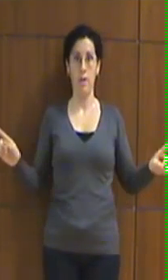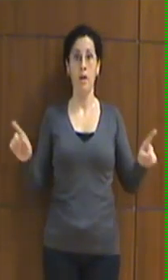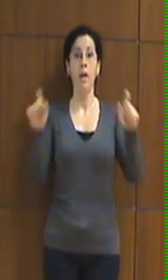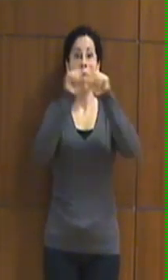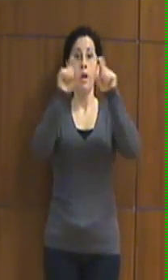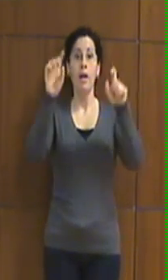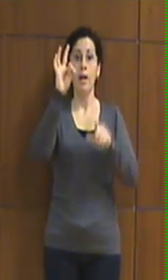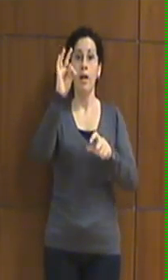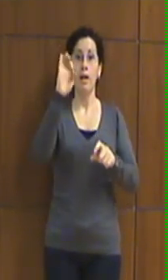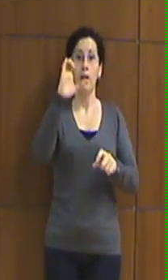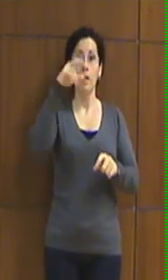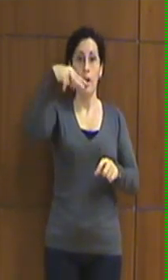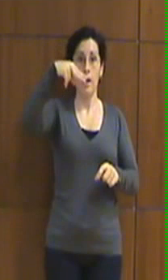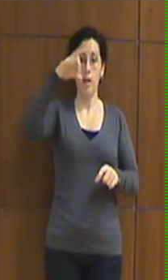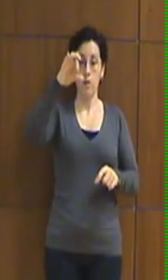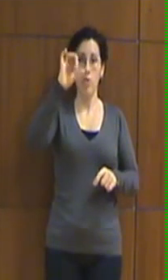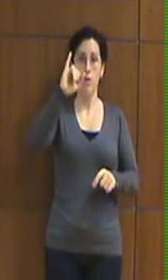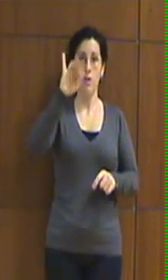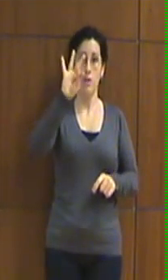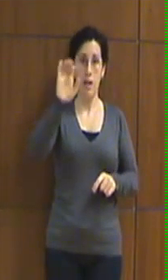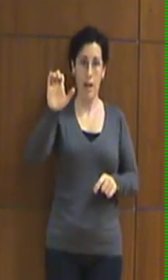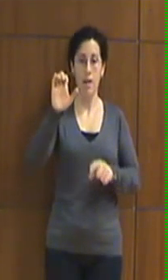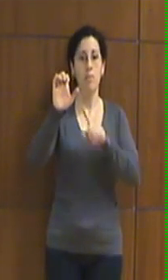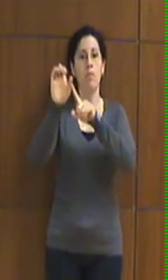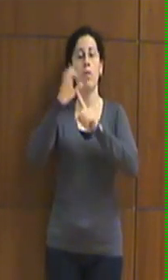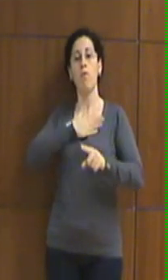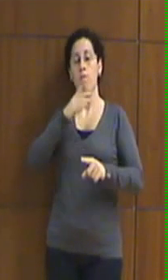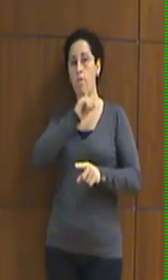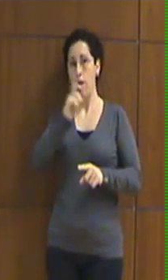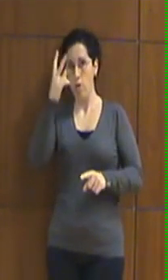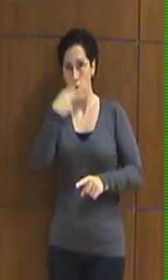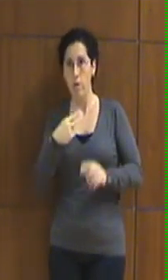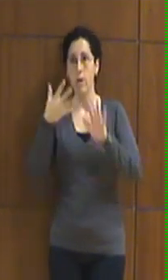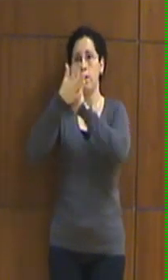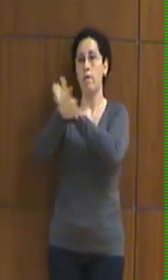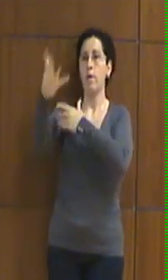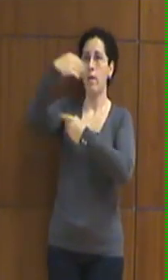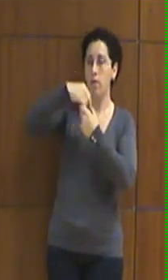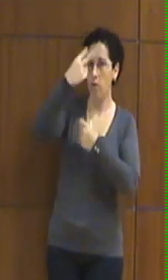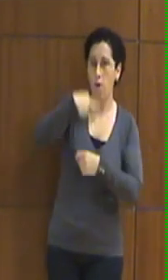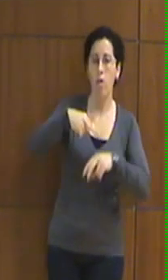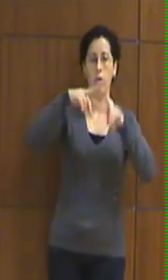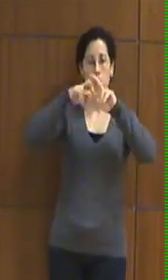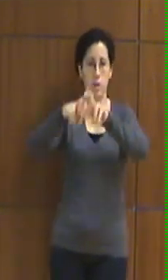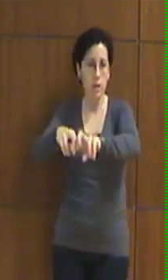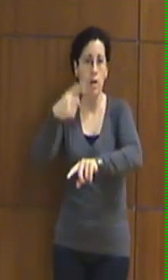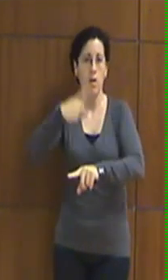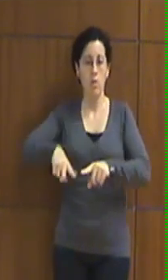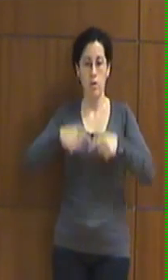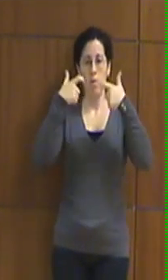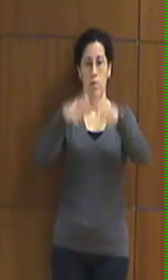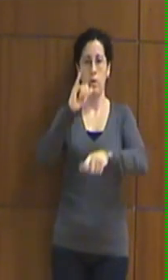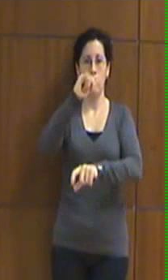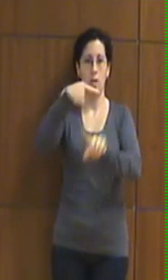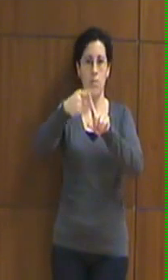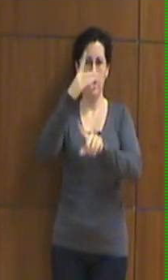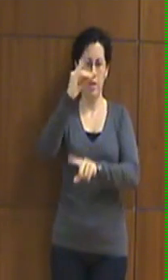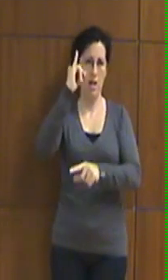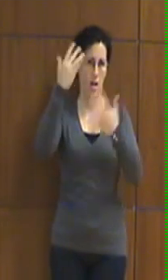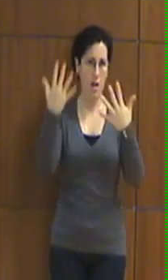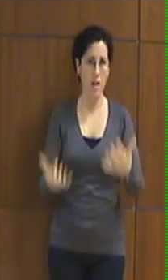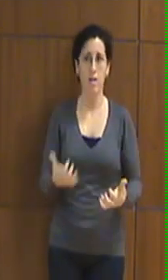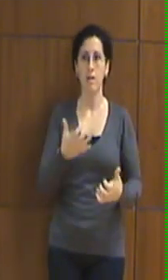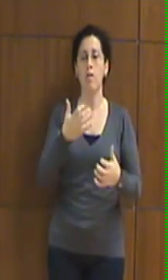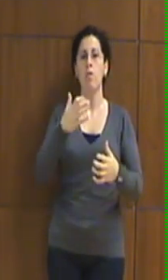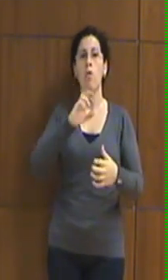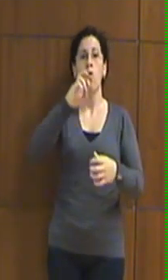Tecnosai es una empresa de Fundación ONCE que, por lo tanto, investiga. La propia ONCE tiene un gran departamento de I+D, es decir, y luego un montón de organismos,